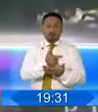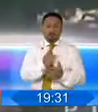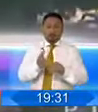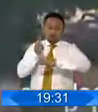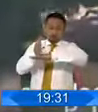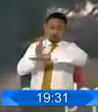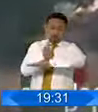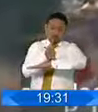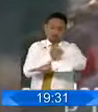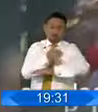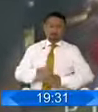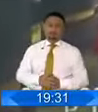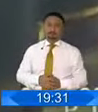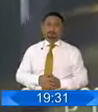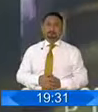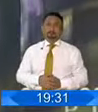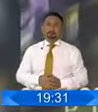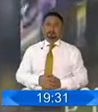escombros.